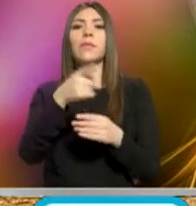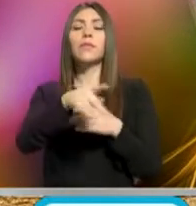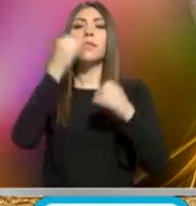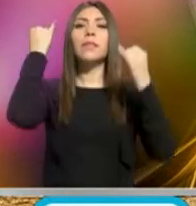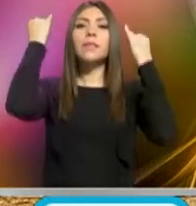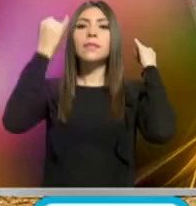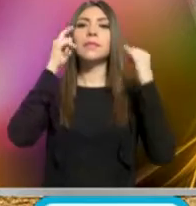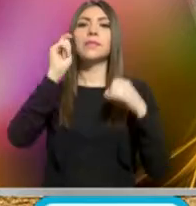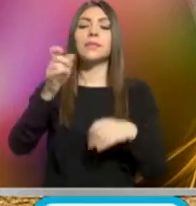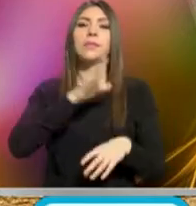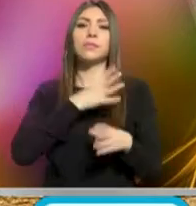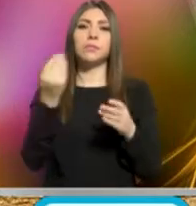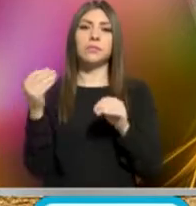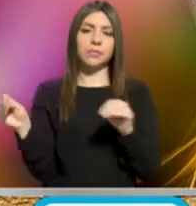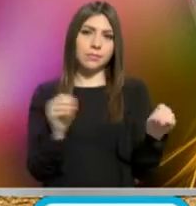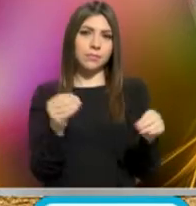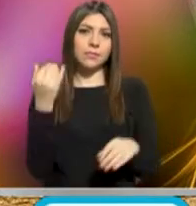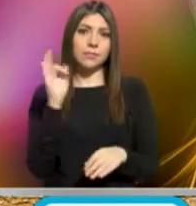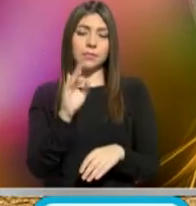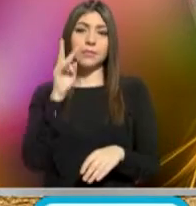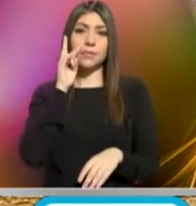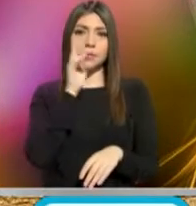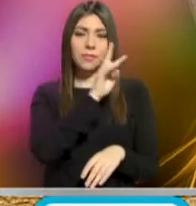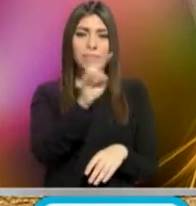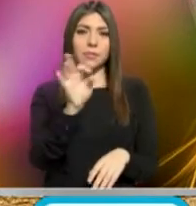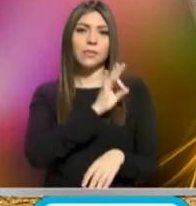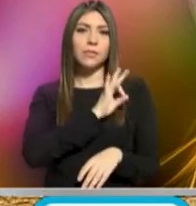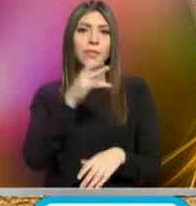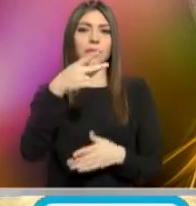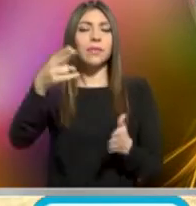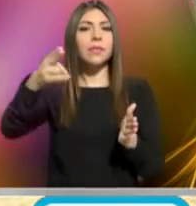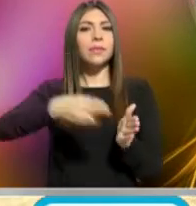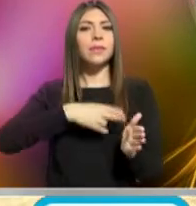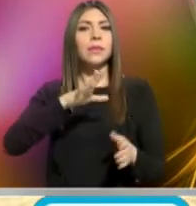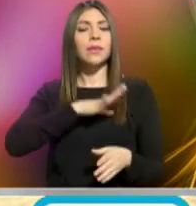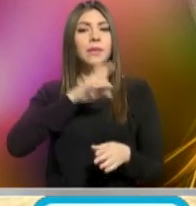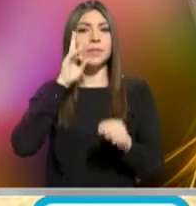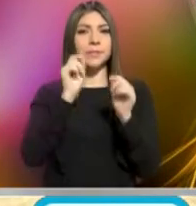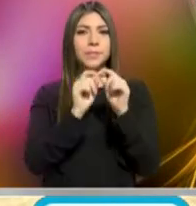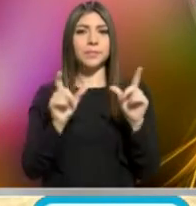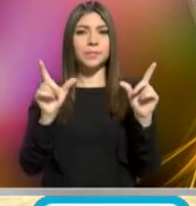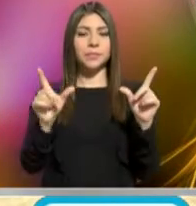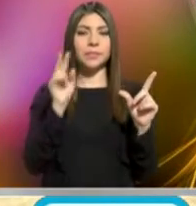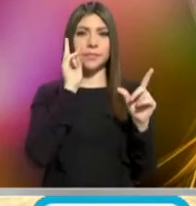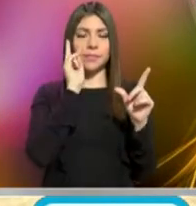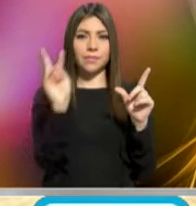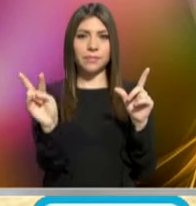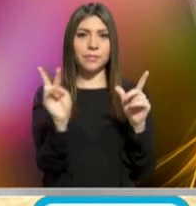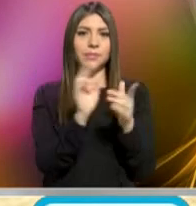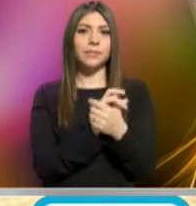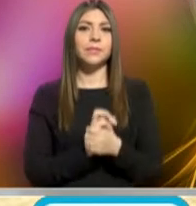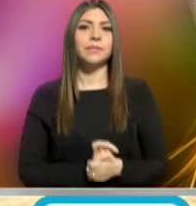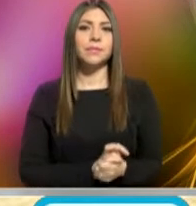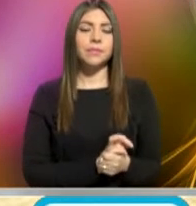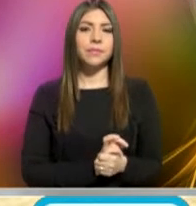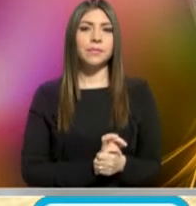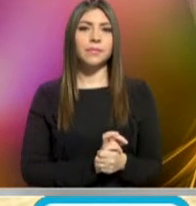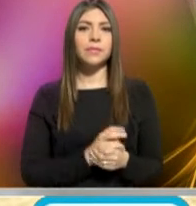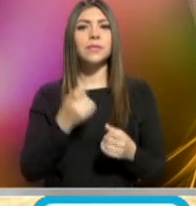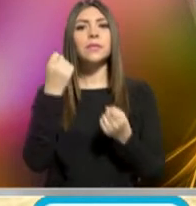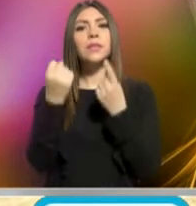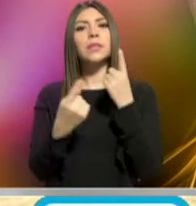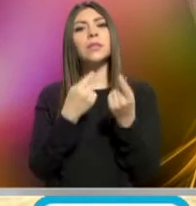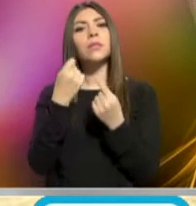nosotros vemos que tiene mucho movimiento. Si podemos observar en la firma que tenemos en pantalla, vamos a ver que algunas